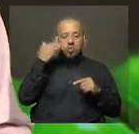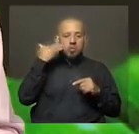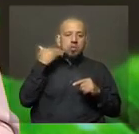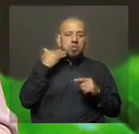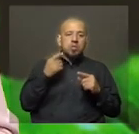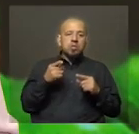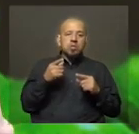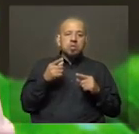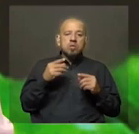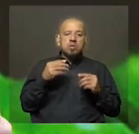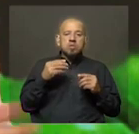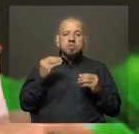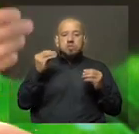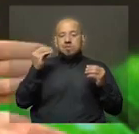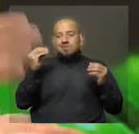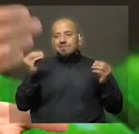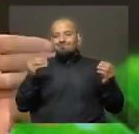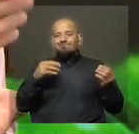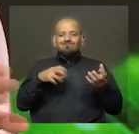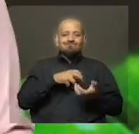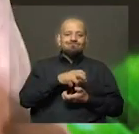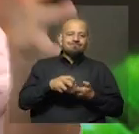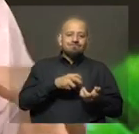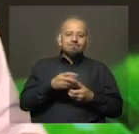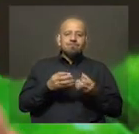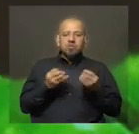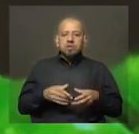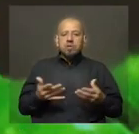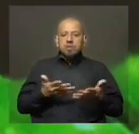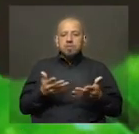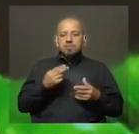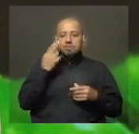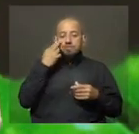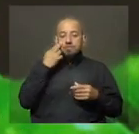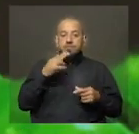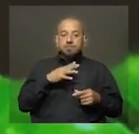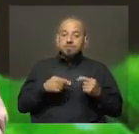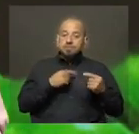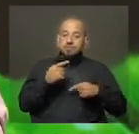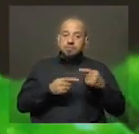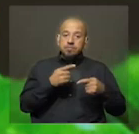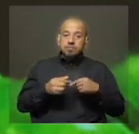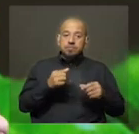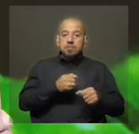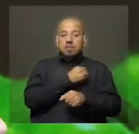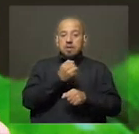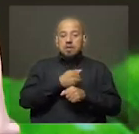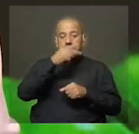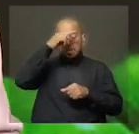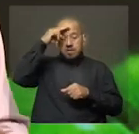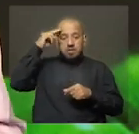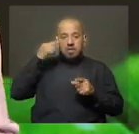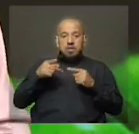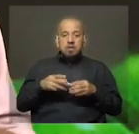realmente muy complicado, porque lo que decía recién, ya estamos ahora en problemas. Claro, si esto sigue lo que resta el verano y parte del